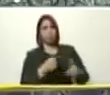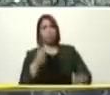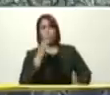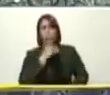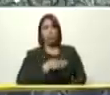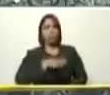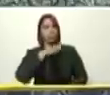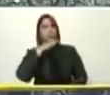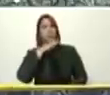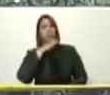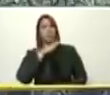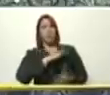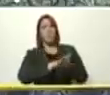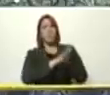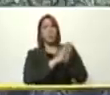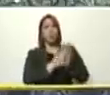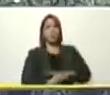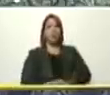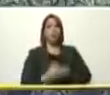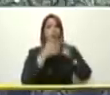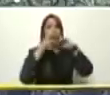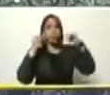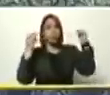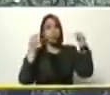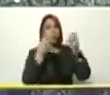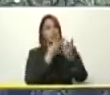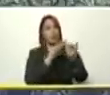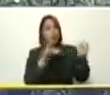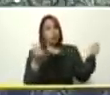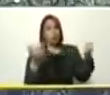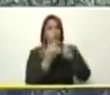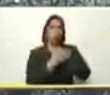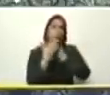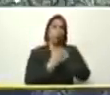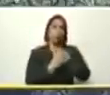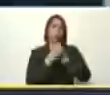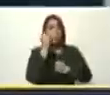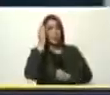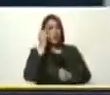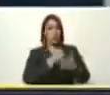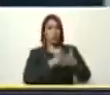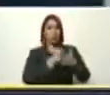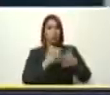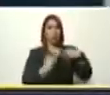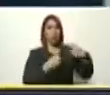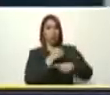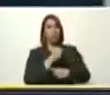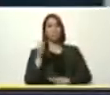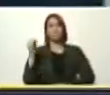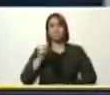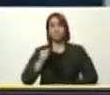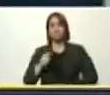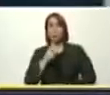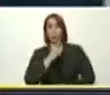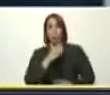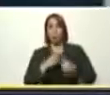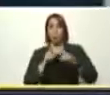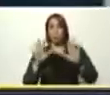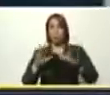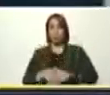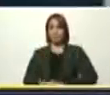para borrarnos la sonrisa, la ternura y nuestra capacidad de luchar en esta revolución. Así es, bueno, el 1 por 10.